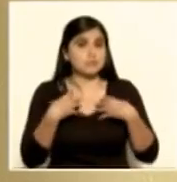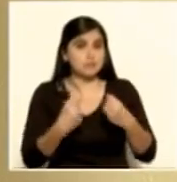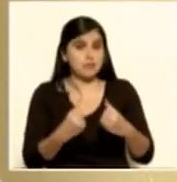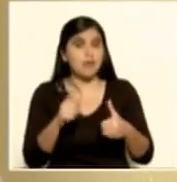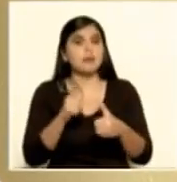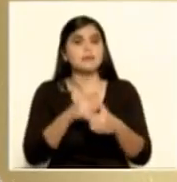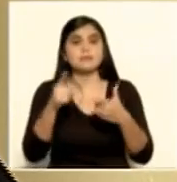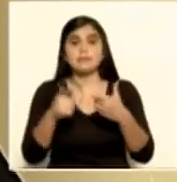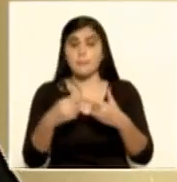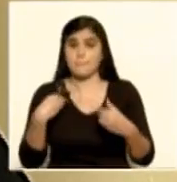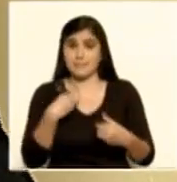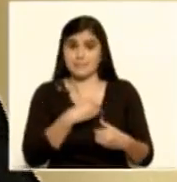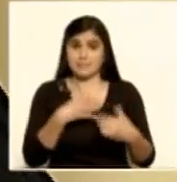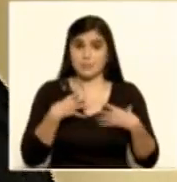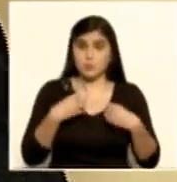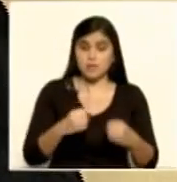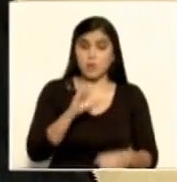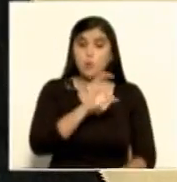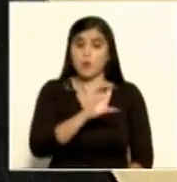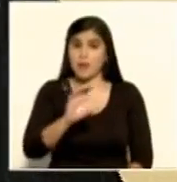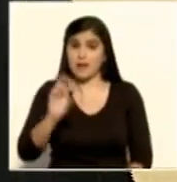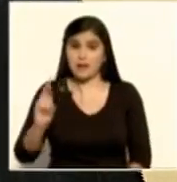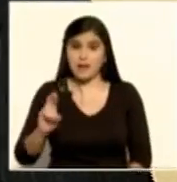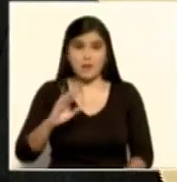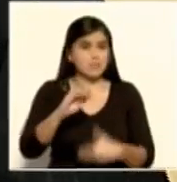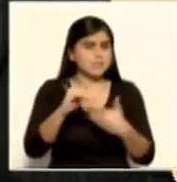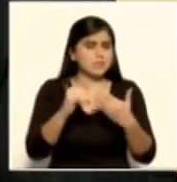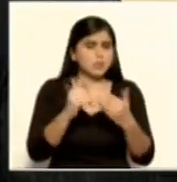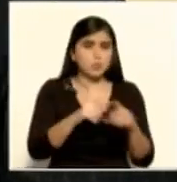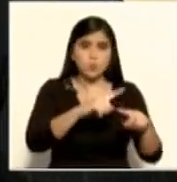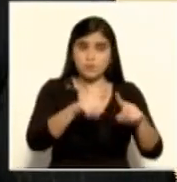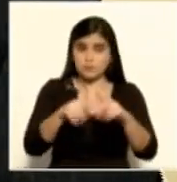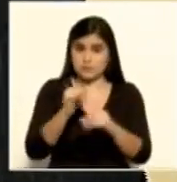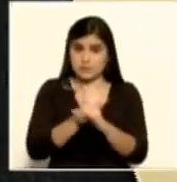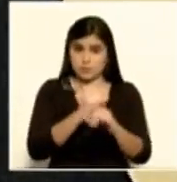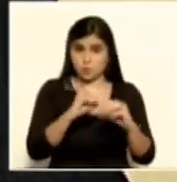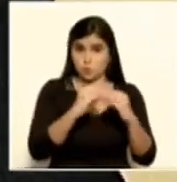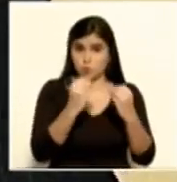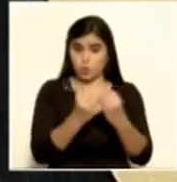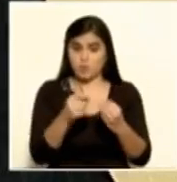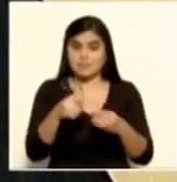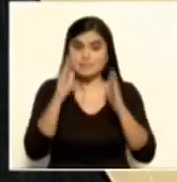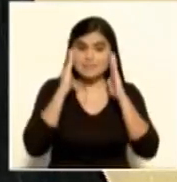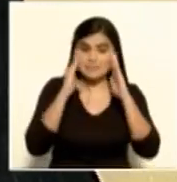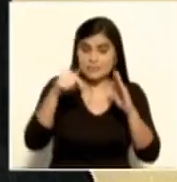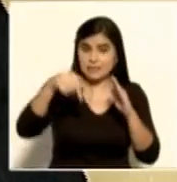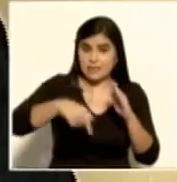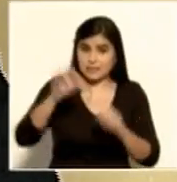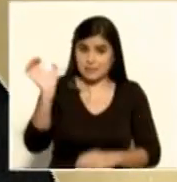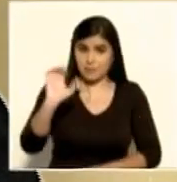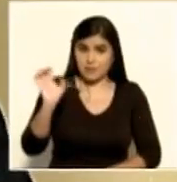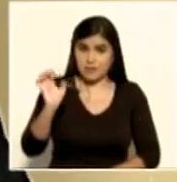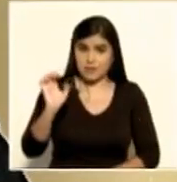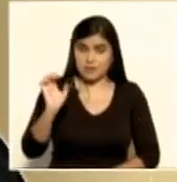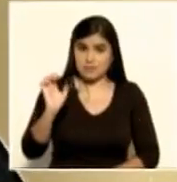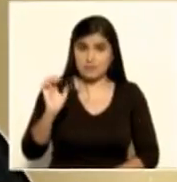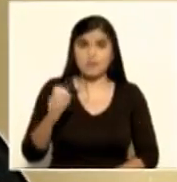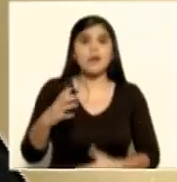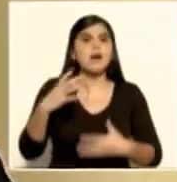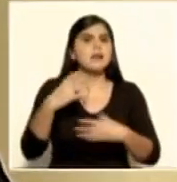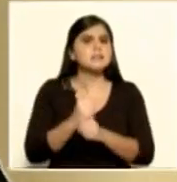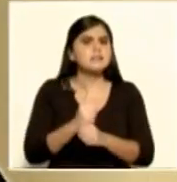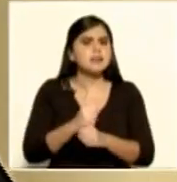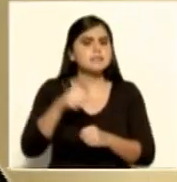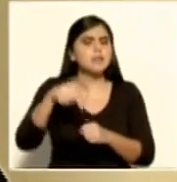de Salud, de la Caja y demás órganos que atienden esta emergencia, estarán haciendo